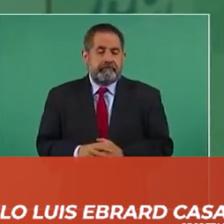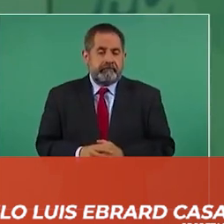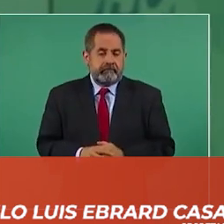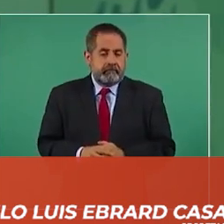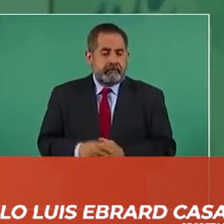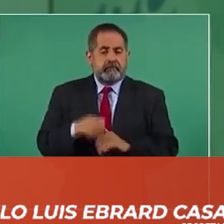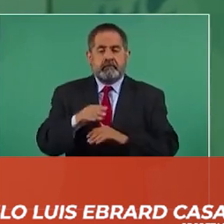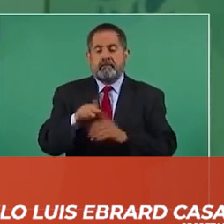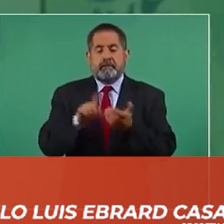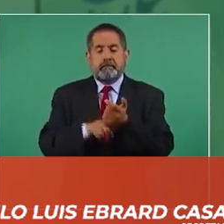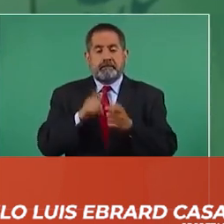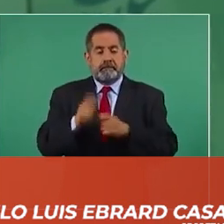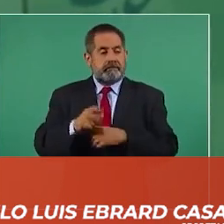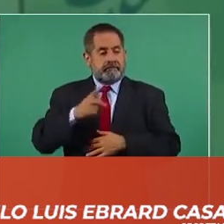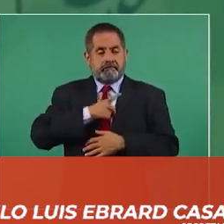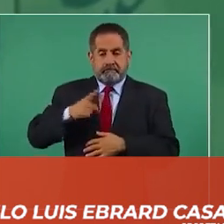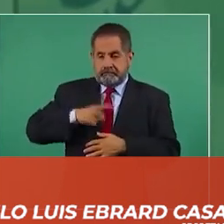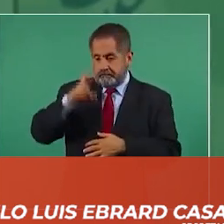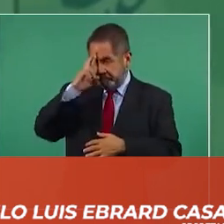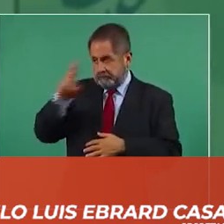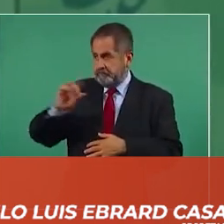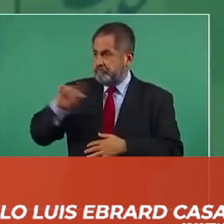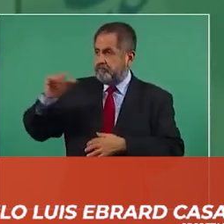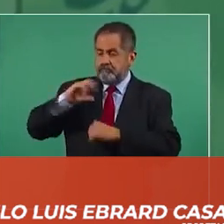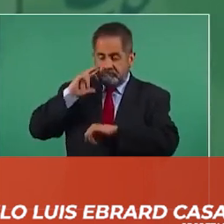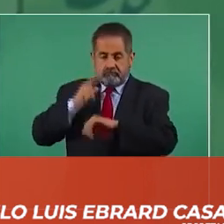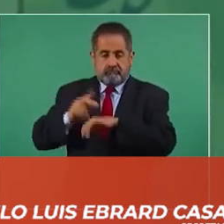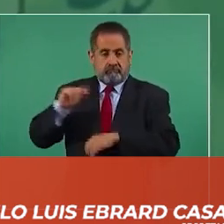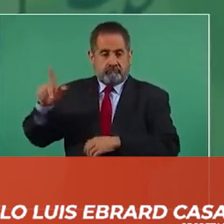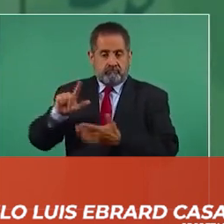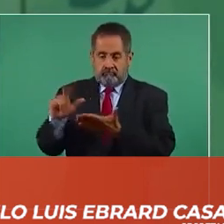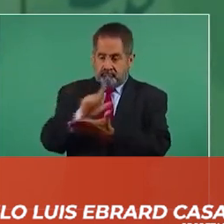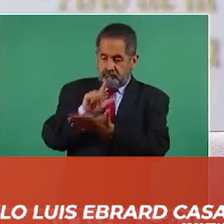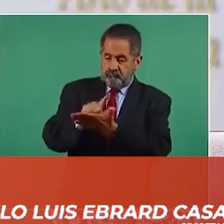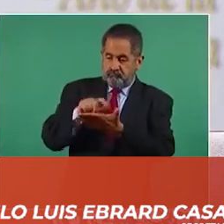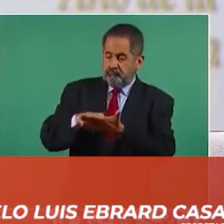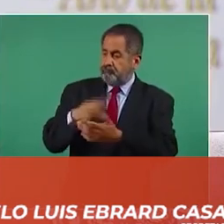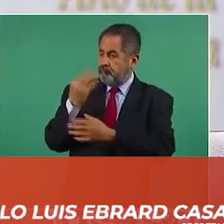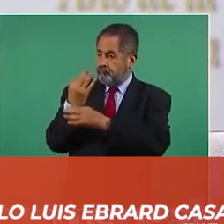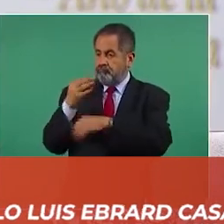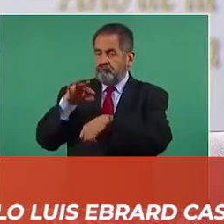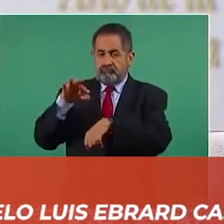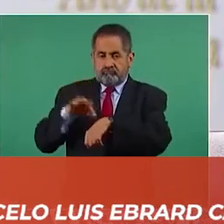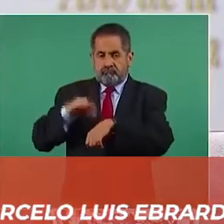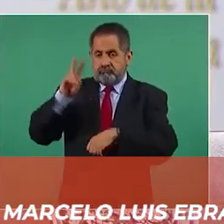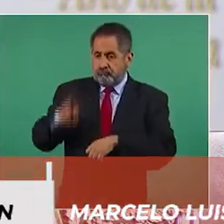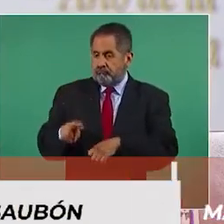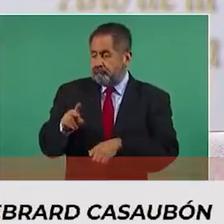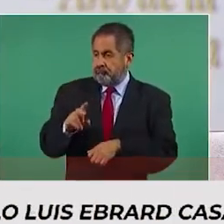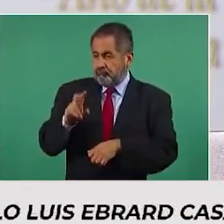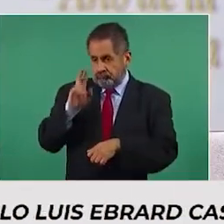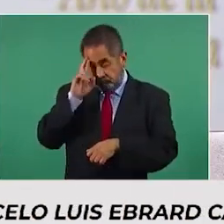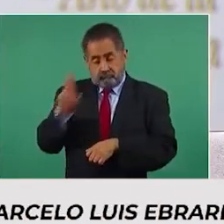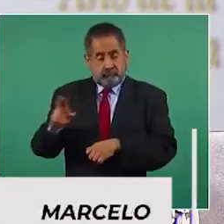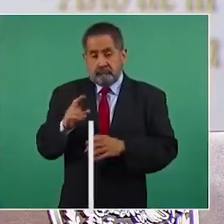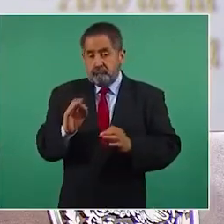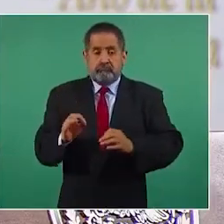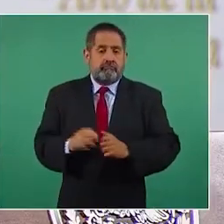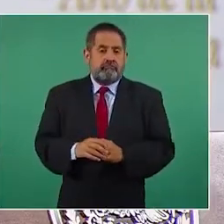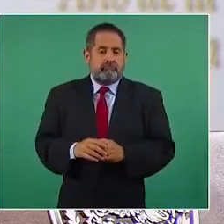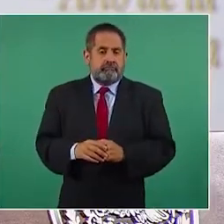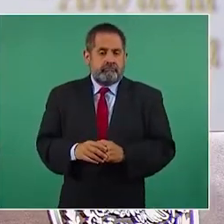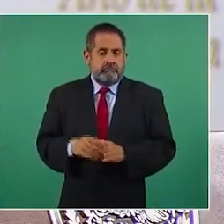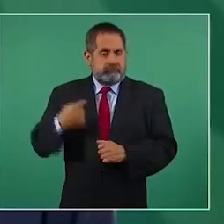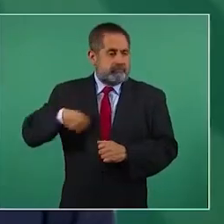tiene que ver con el respeto a la autoridad legal y legítimamente constituida,